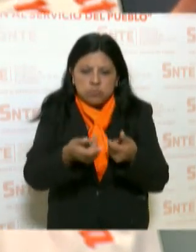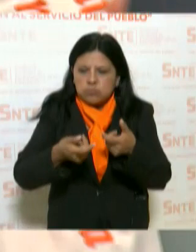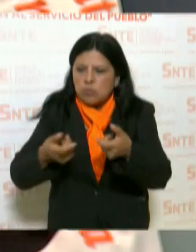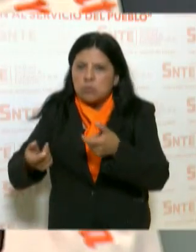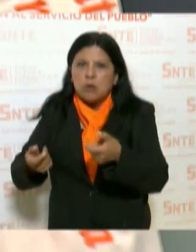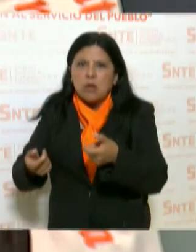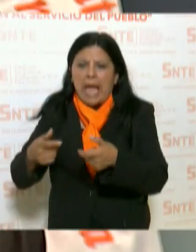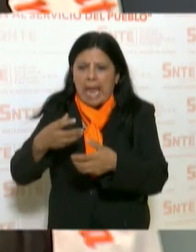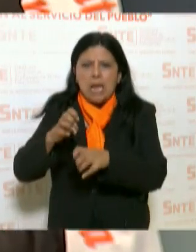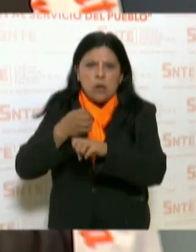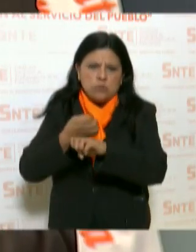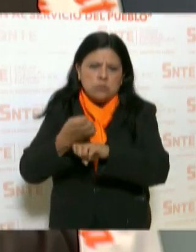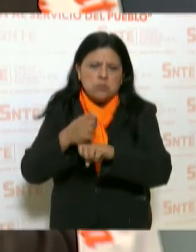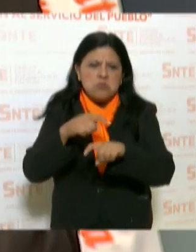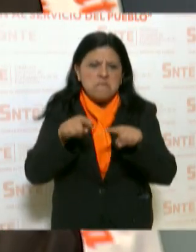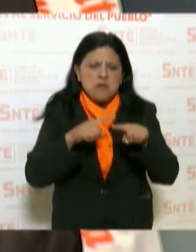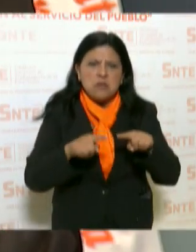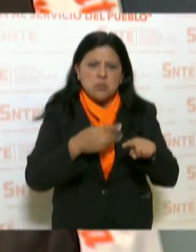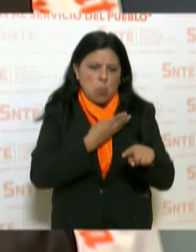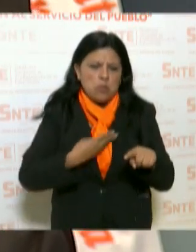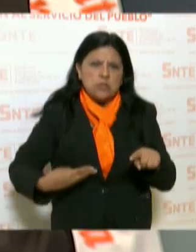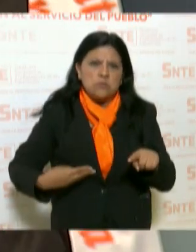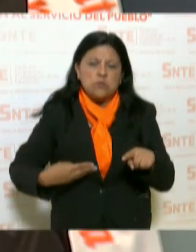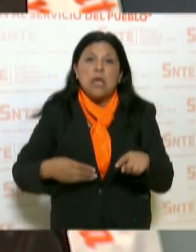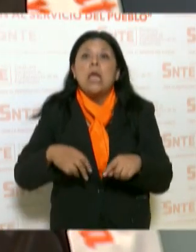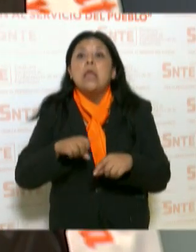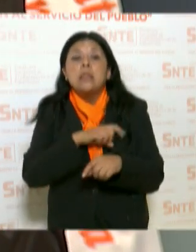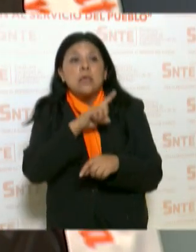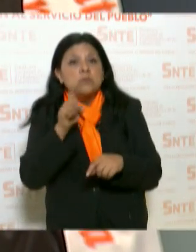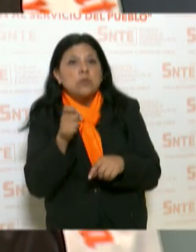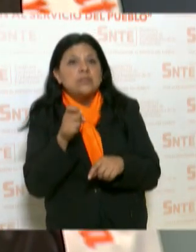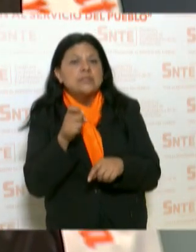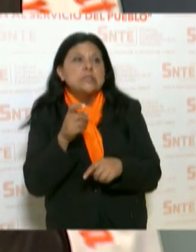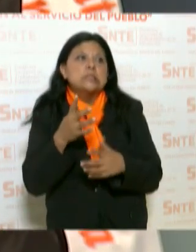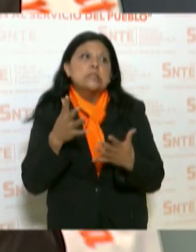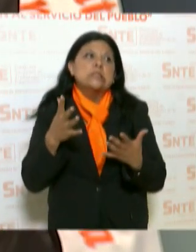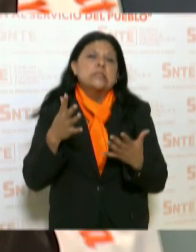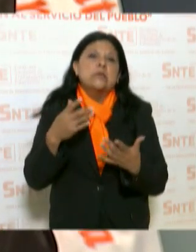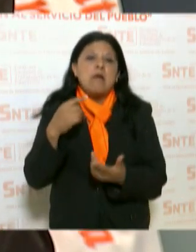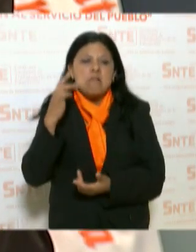secundaria y se enoja el presidente